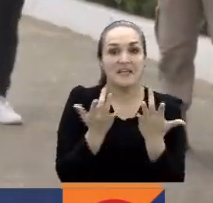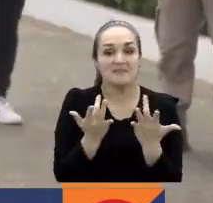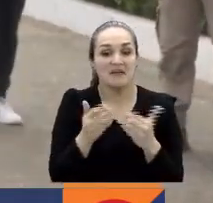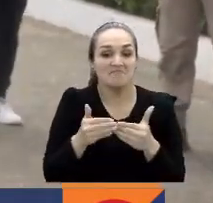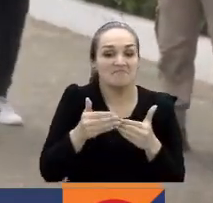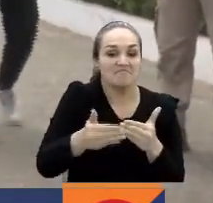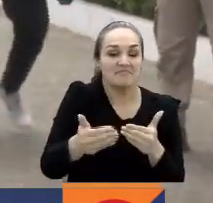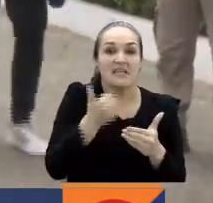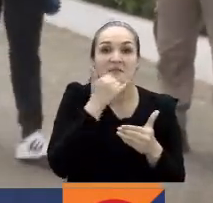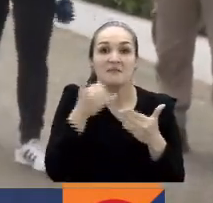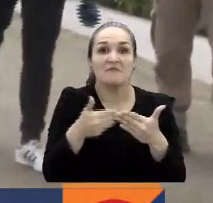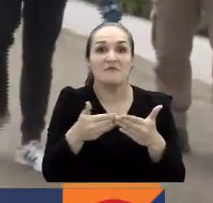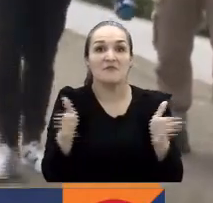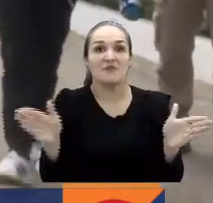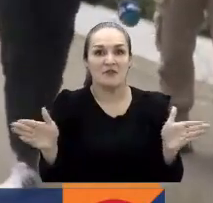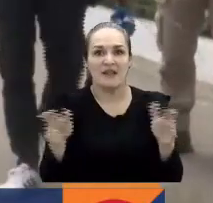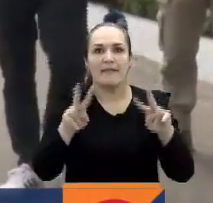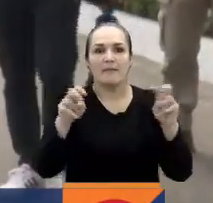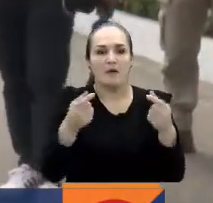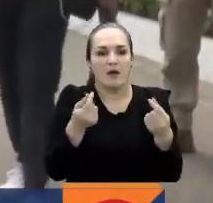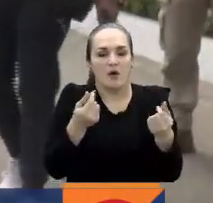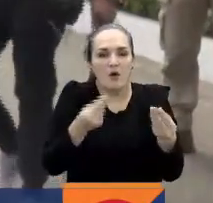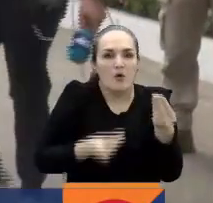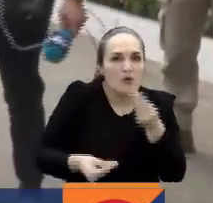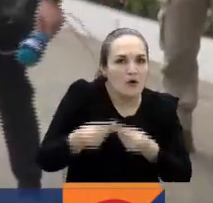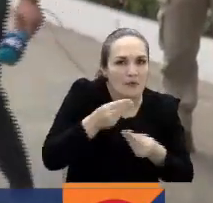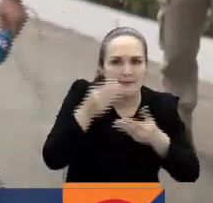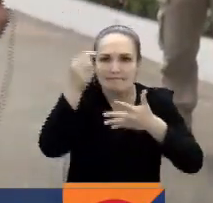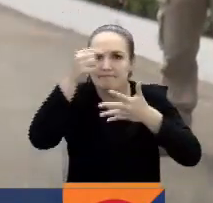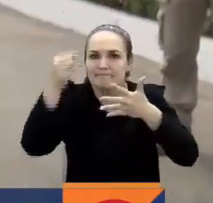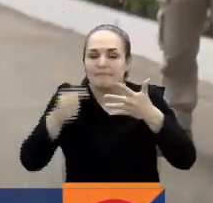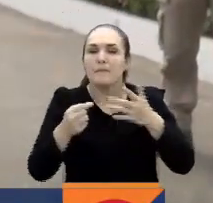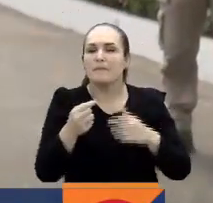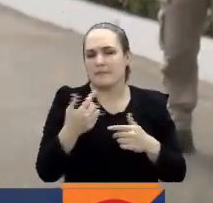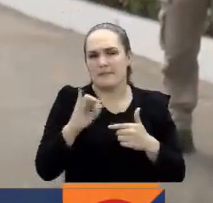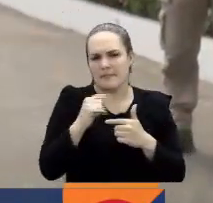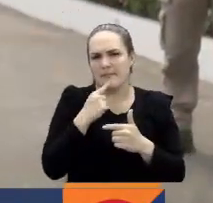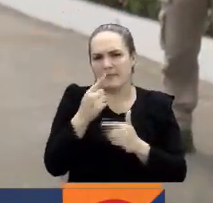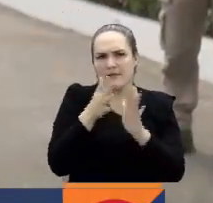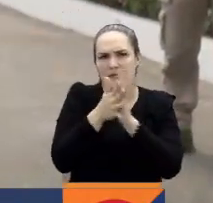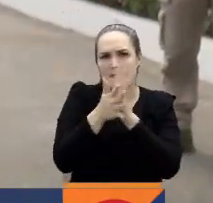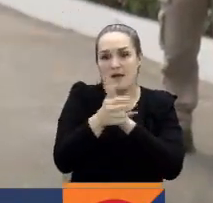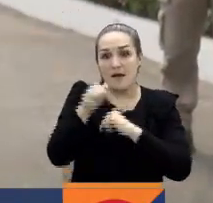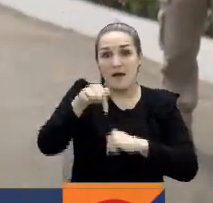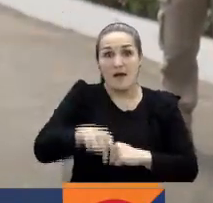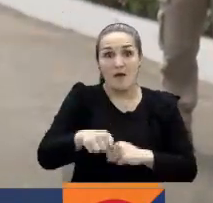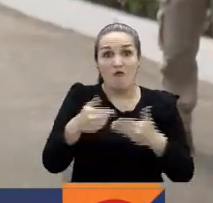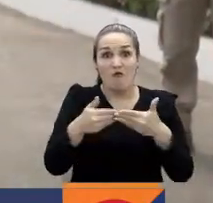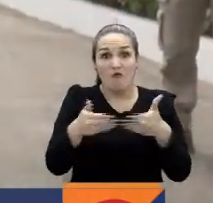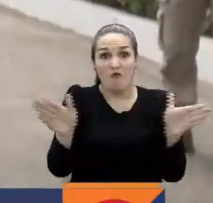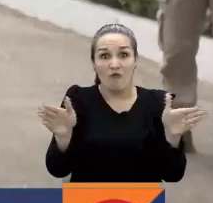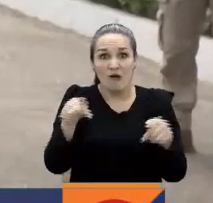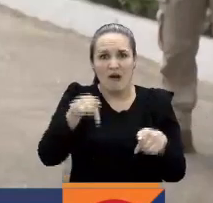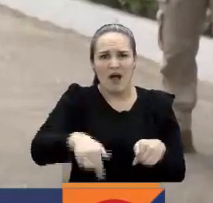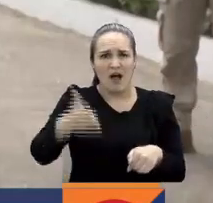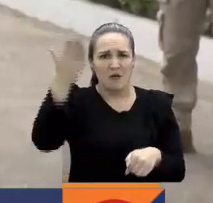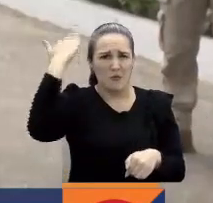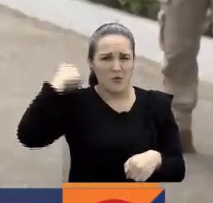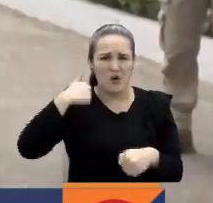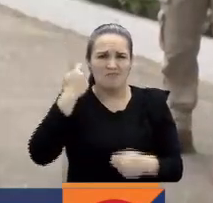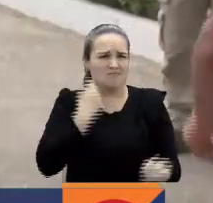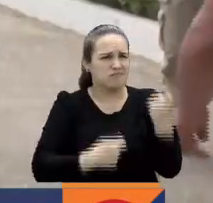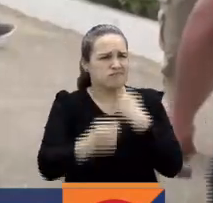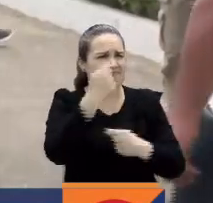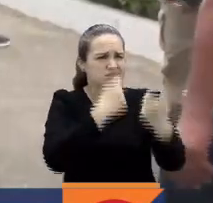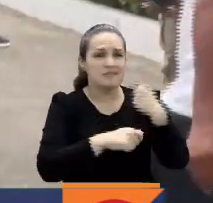esta frontera en términos comerciales. Como los hemos dicho, pues esta frontera llegó a representar para el país transacciones superiores a los